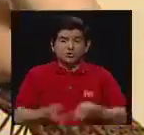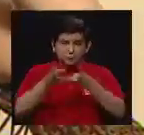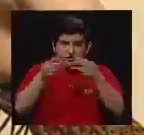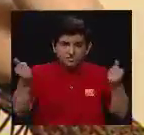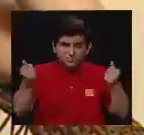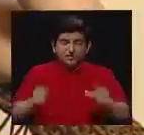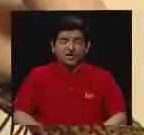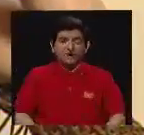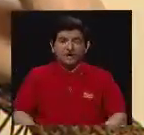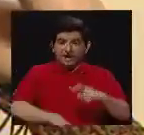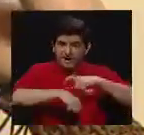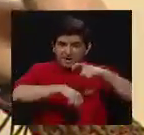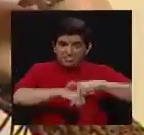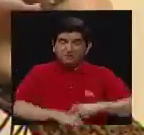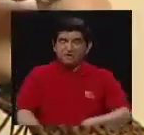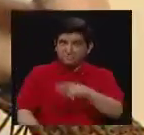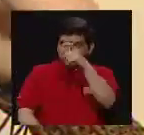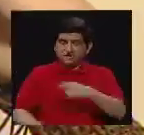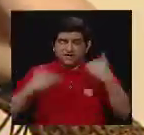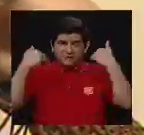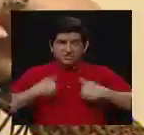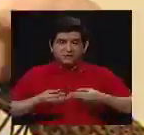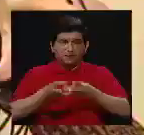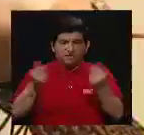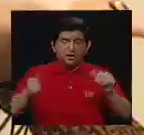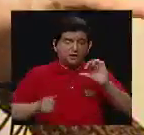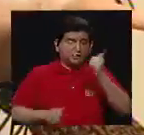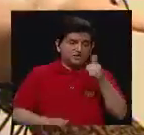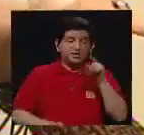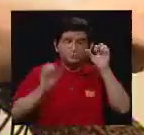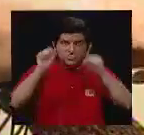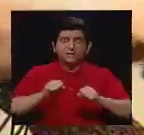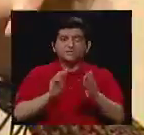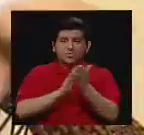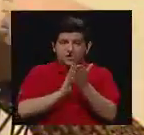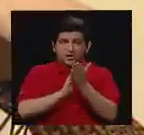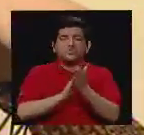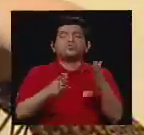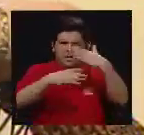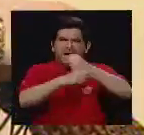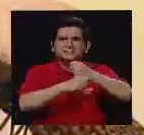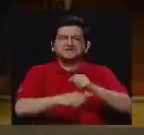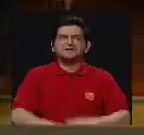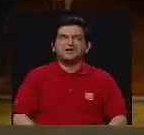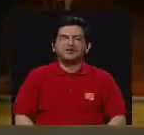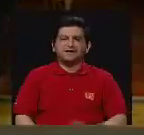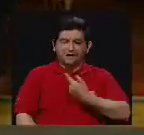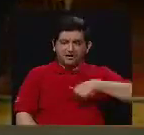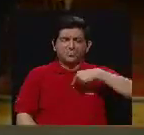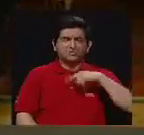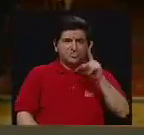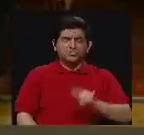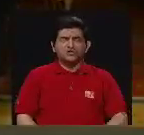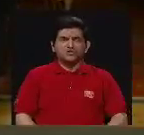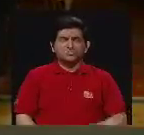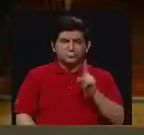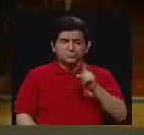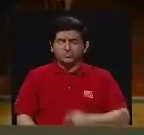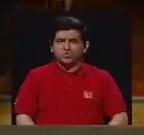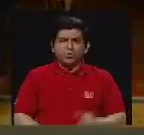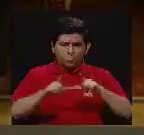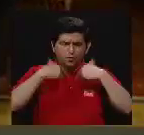el día que desaparezca la especie humana, si las demás especies pudieran aplaudir, aplauden, porque claro somos sí. Una especie